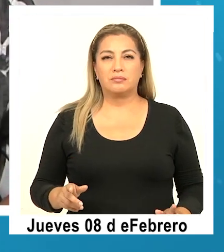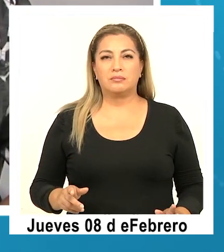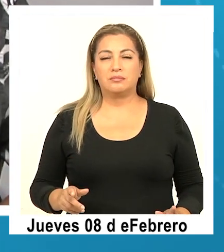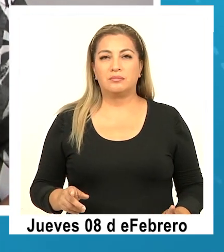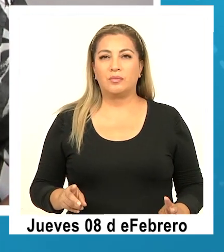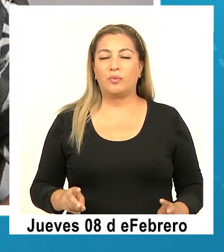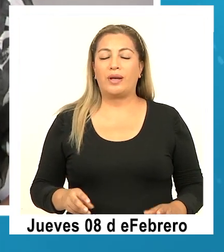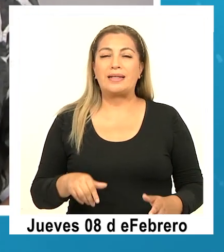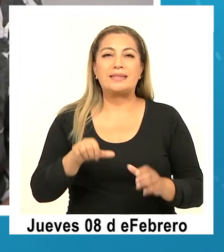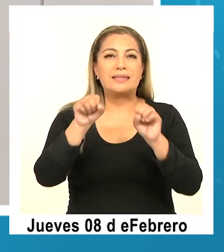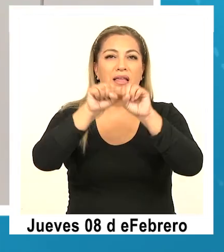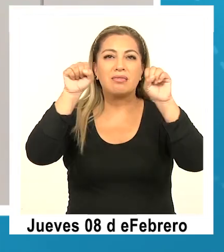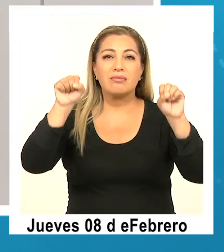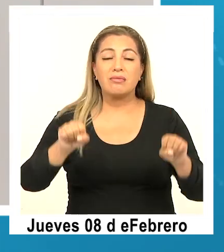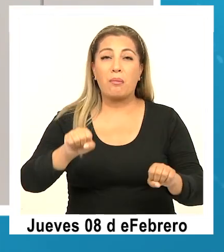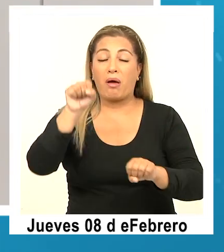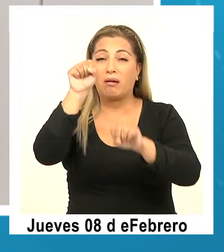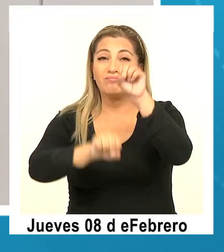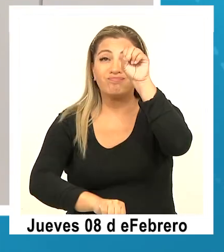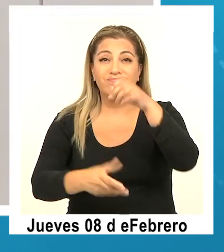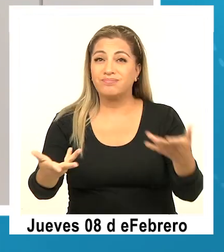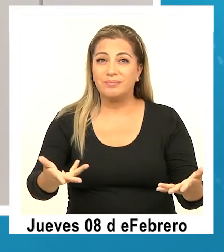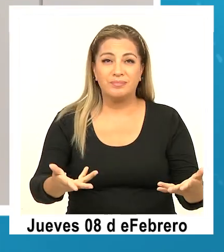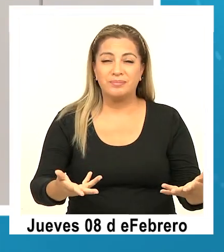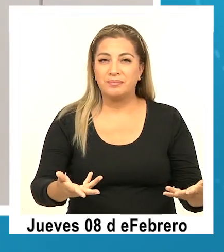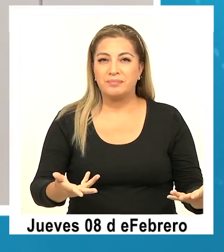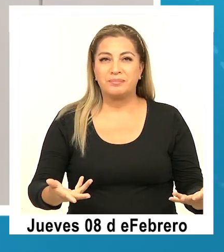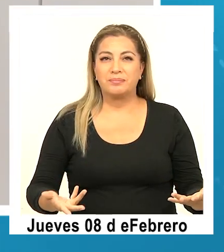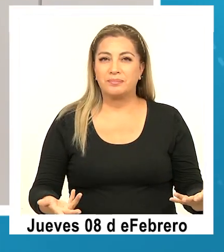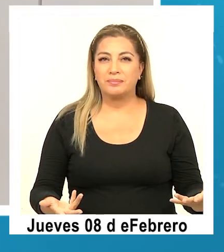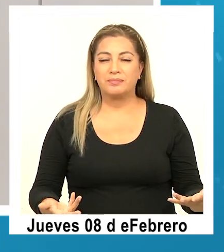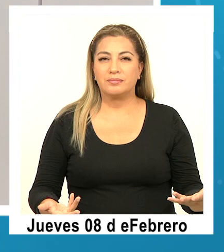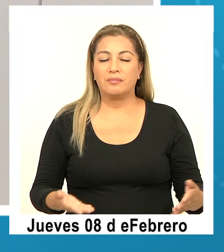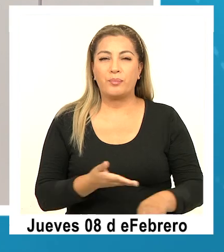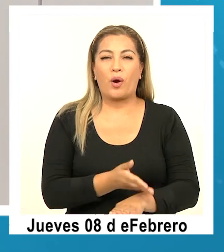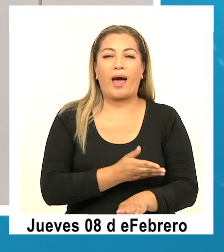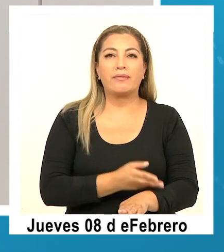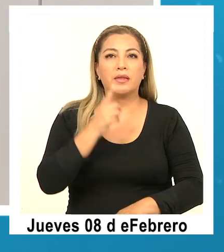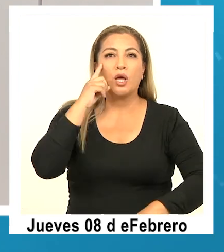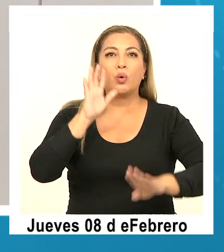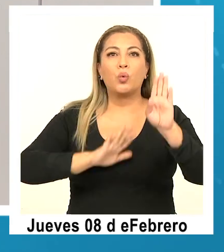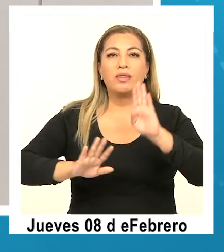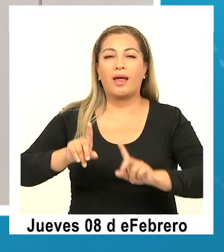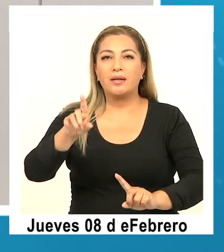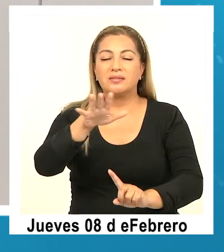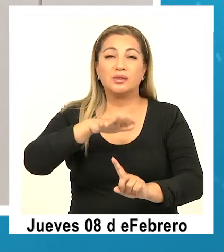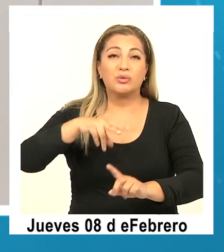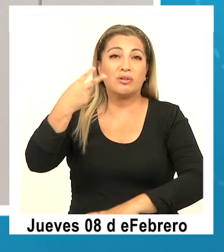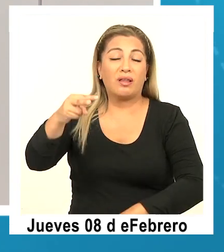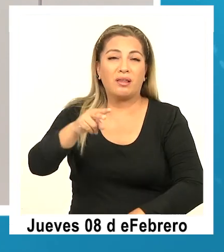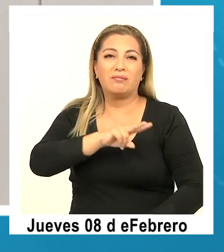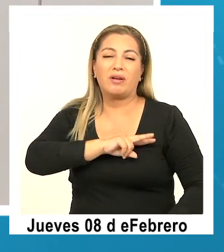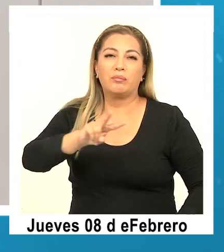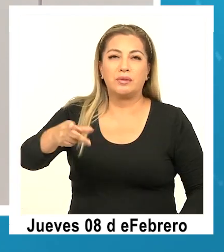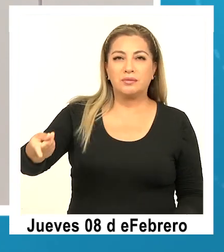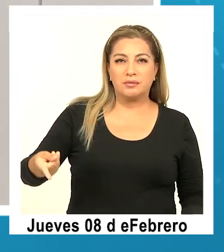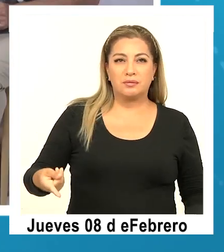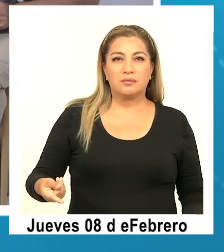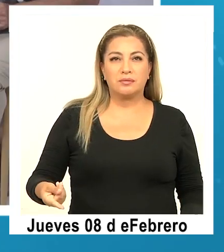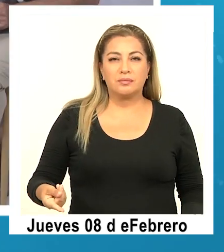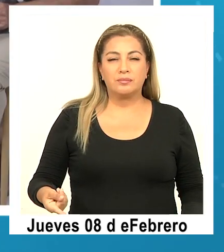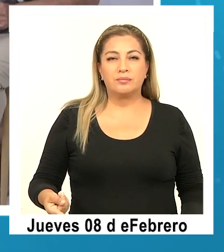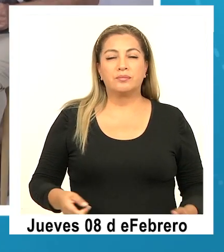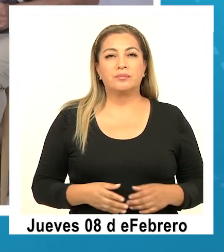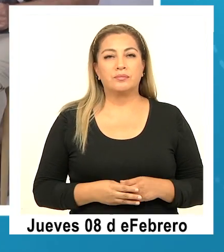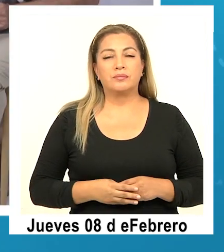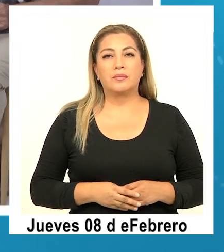fragilidad del sistema que tenemos para, ¿cierto?, prever este tipo de situaciones, en fin, ¿qué le...?